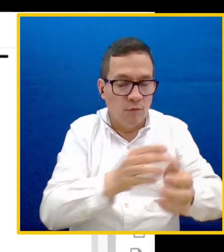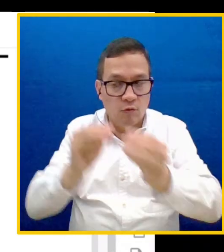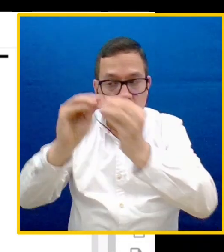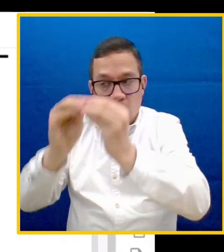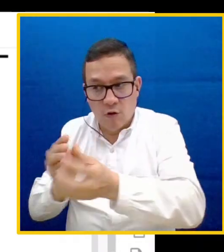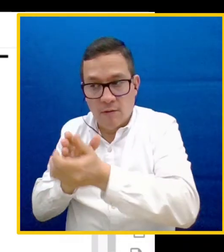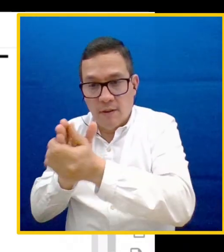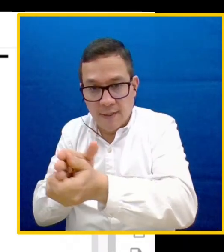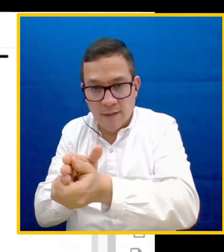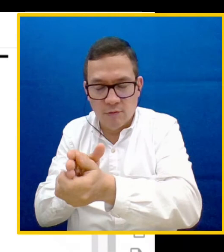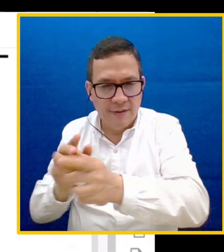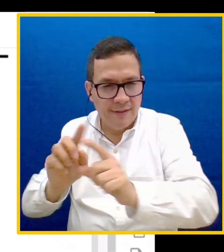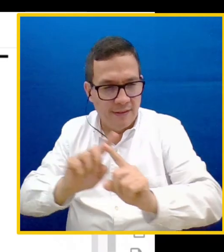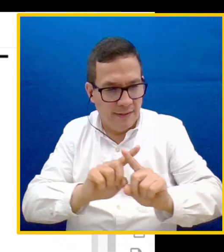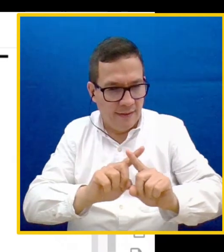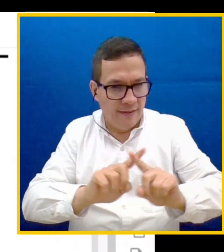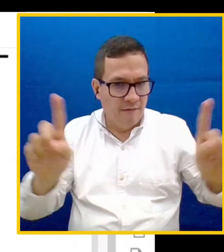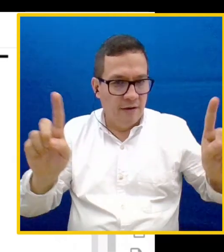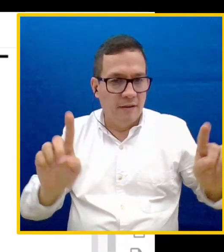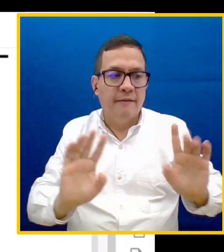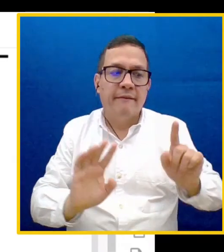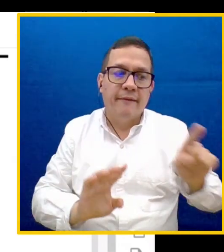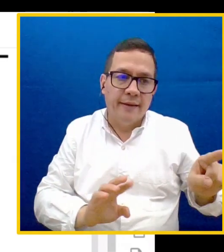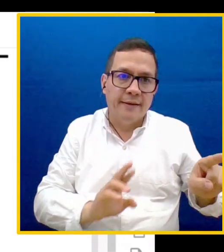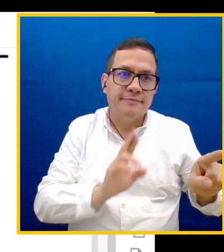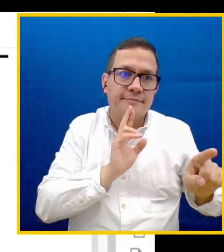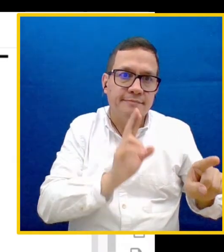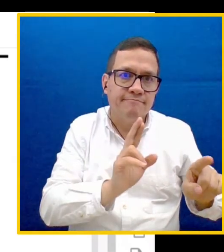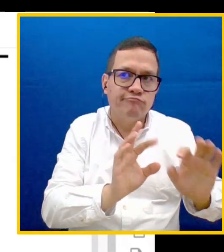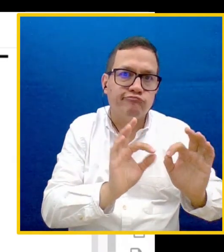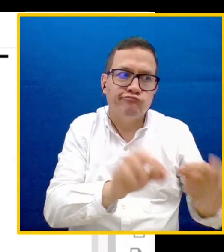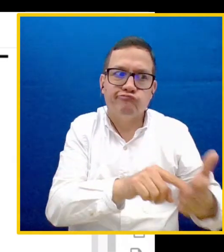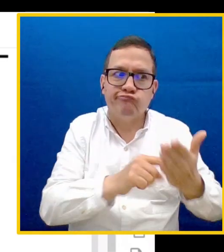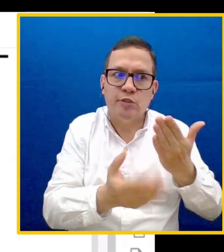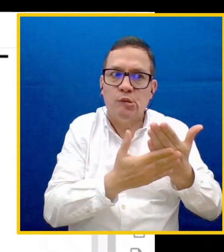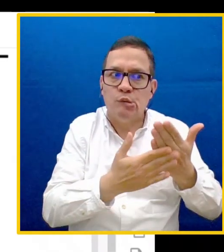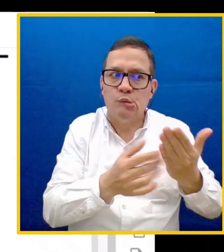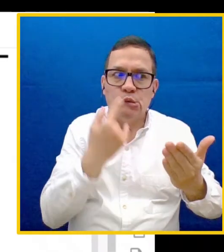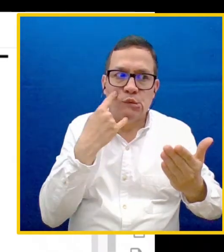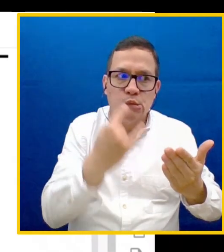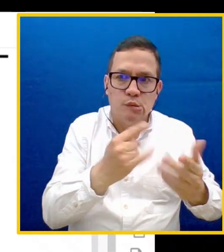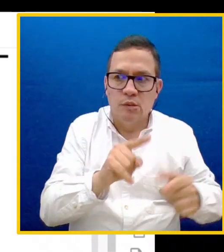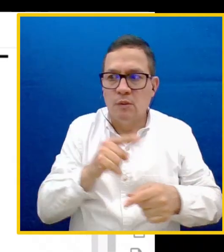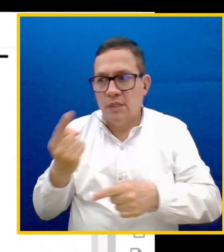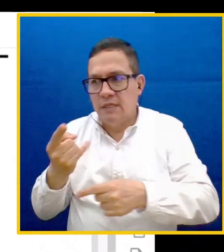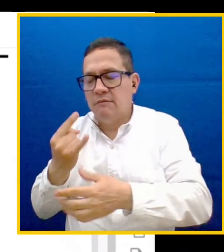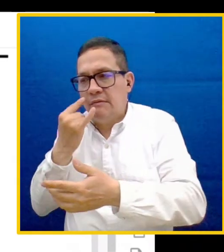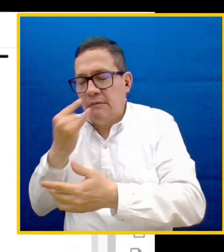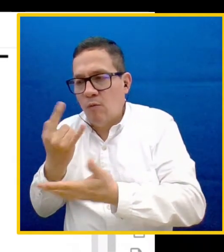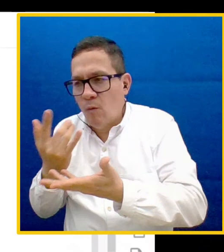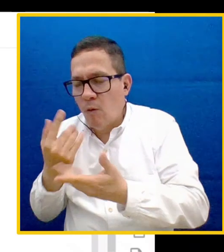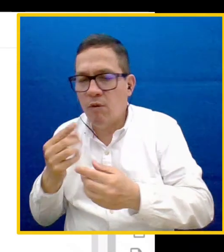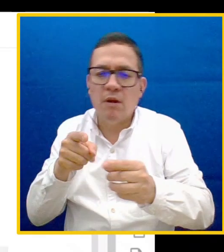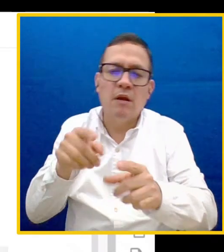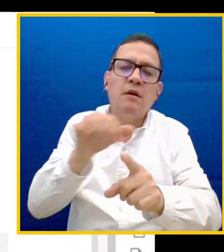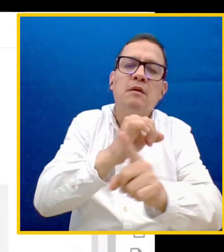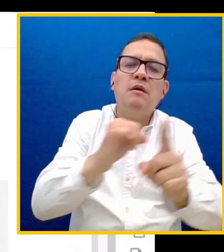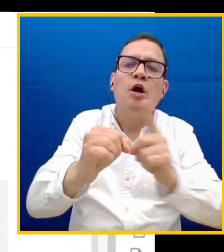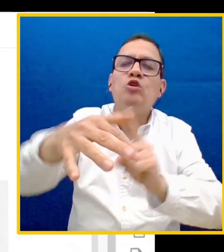llegan, cada uno a su manera, a resultados interesantes al momento de reflexionar sobre la realidad social.